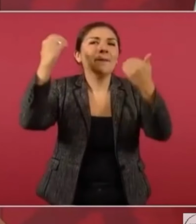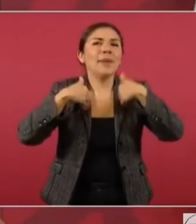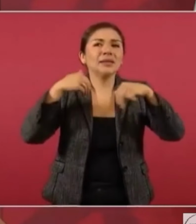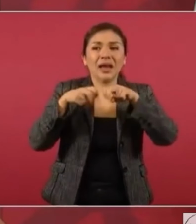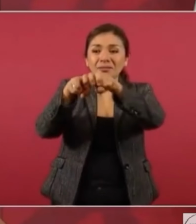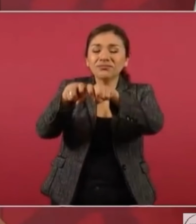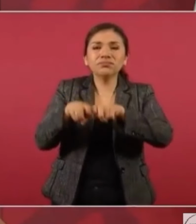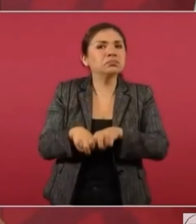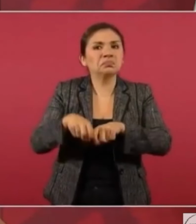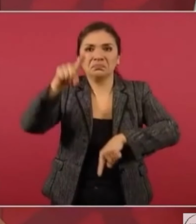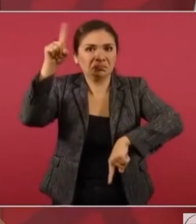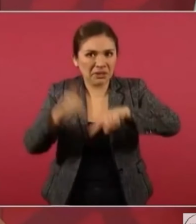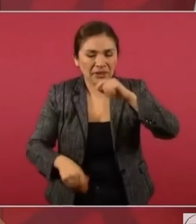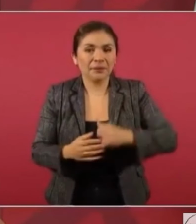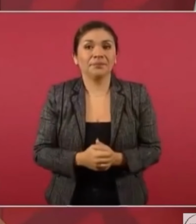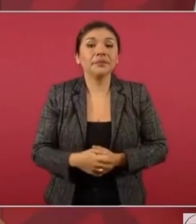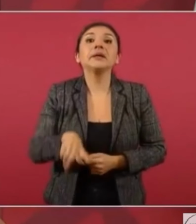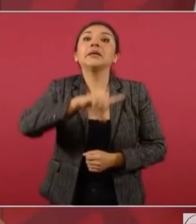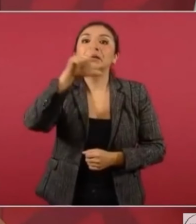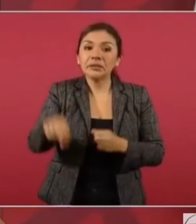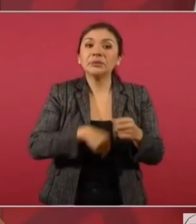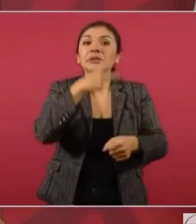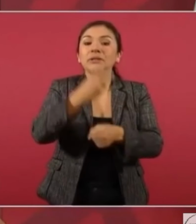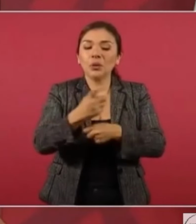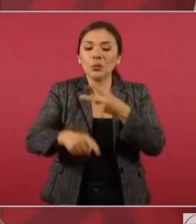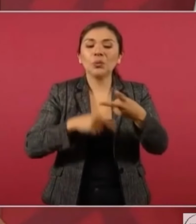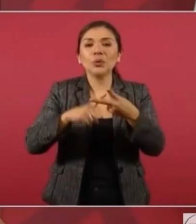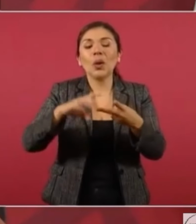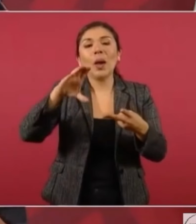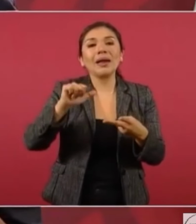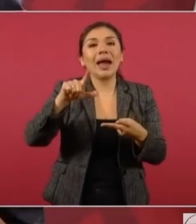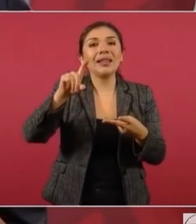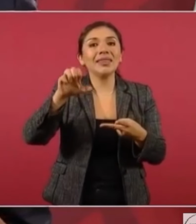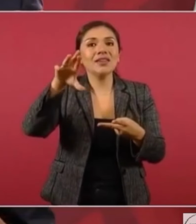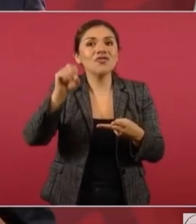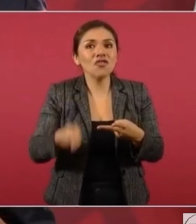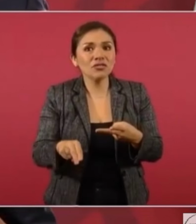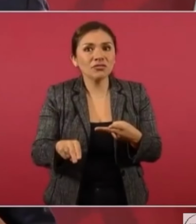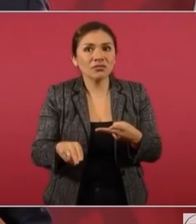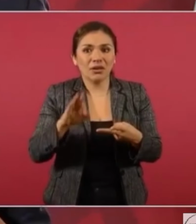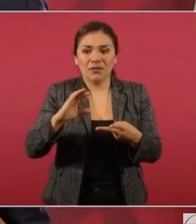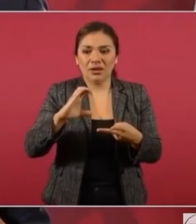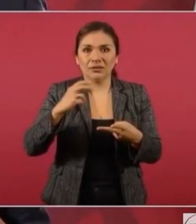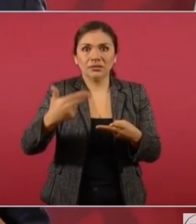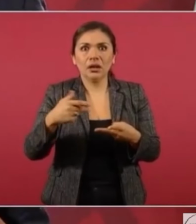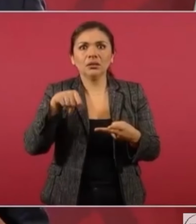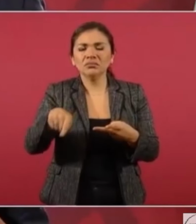Y luego Calderón se va a trabajar también a Iberdrola